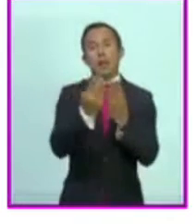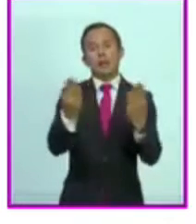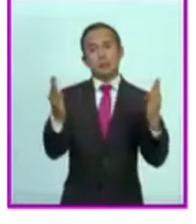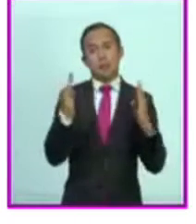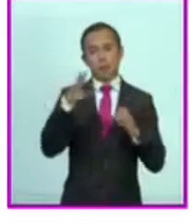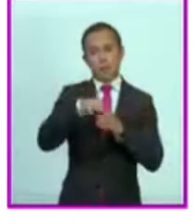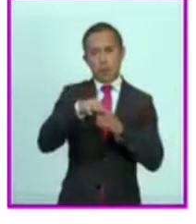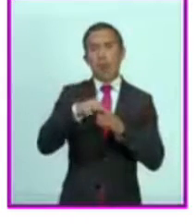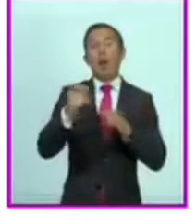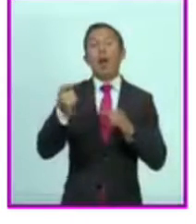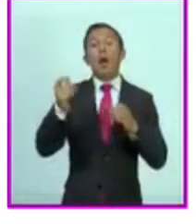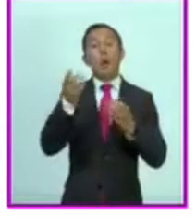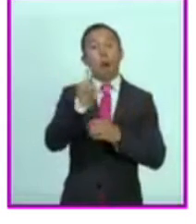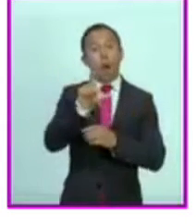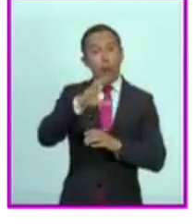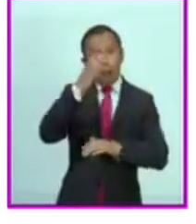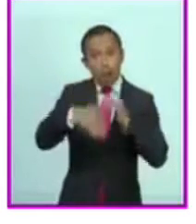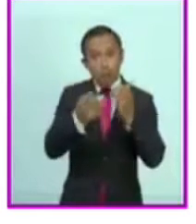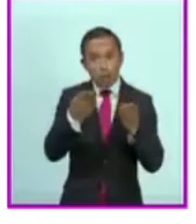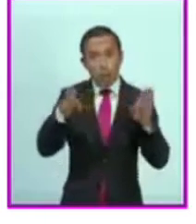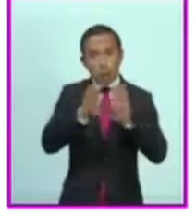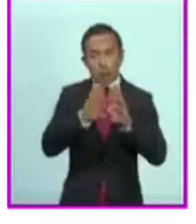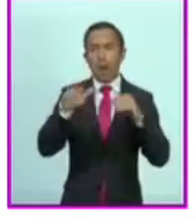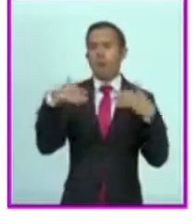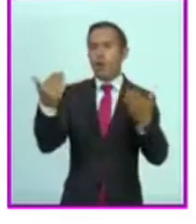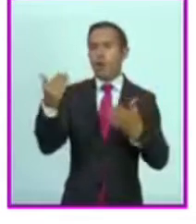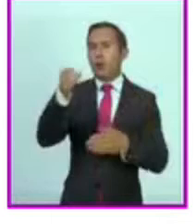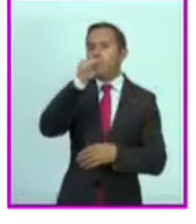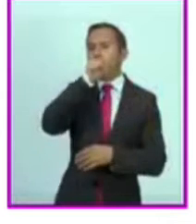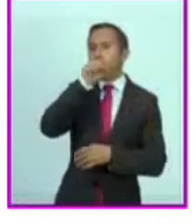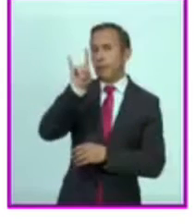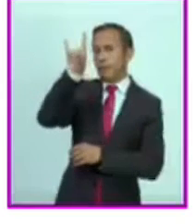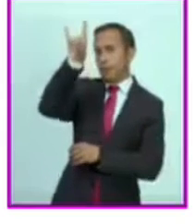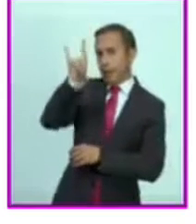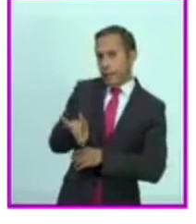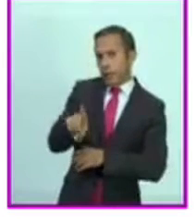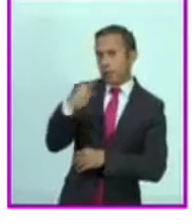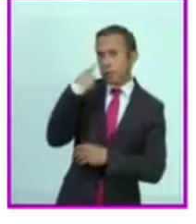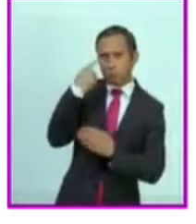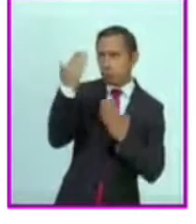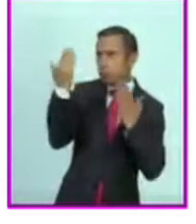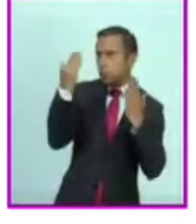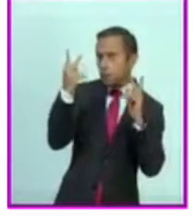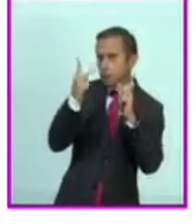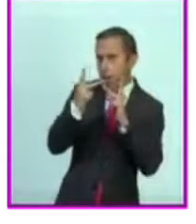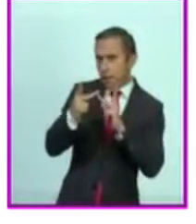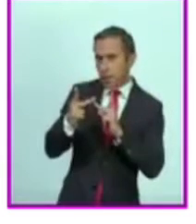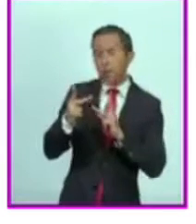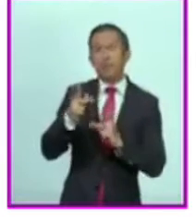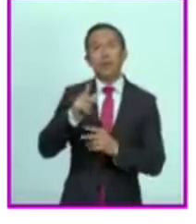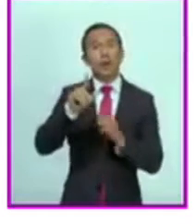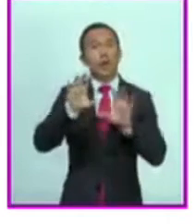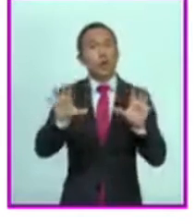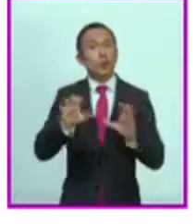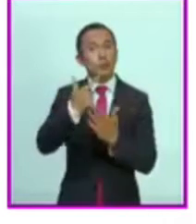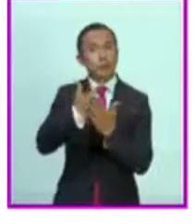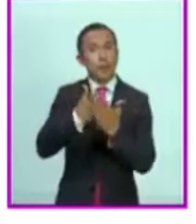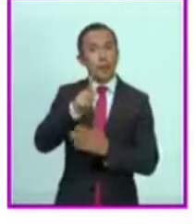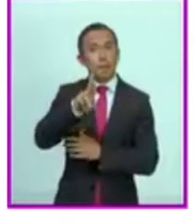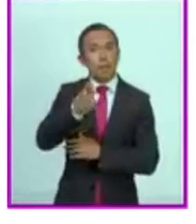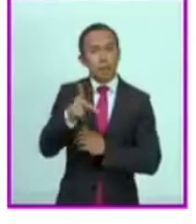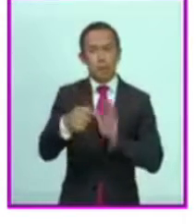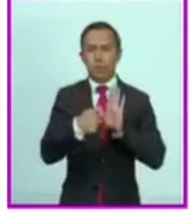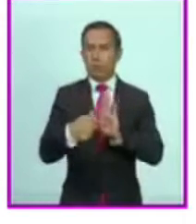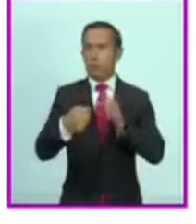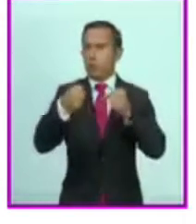al cierre de las mismas el prep garantiza a todos la absoluta transparencia del proceso de recopilación de